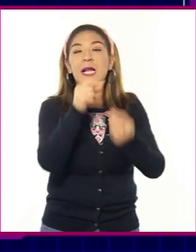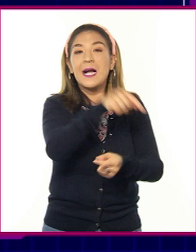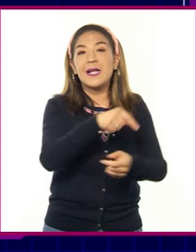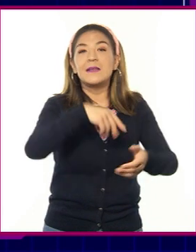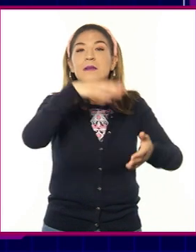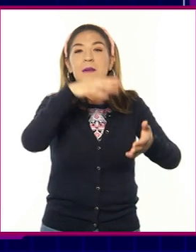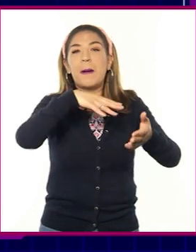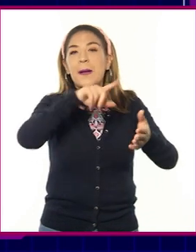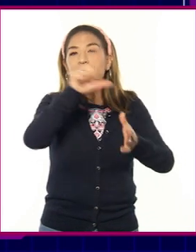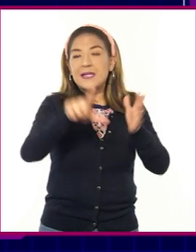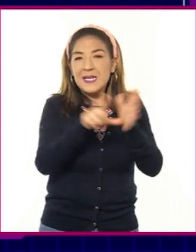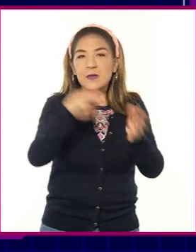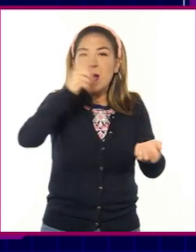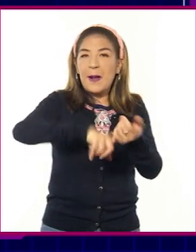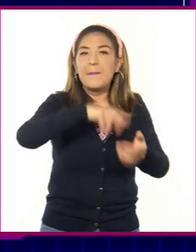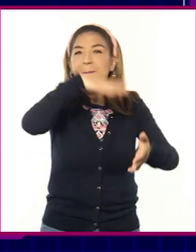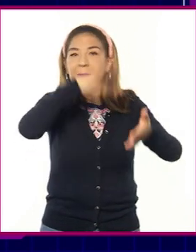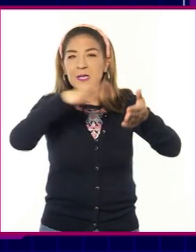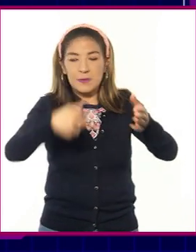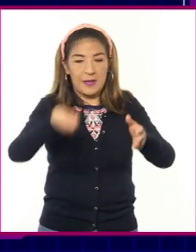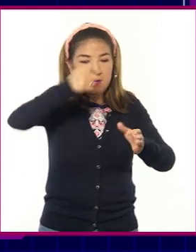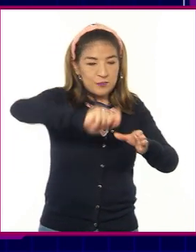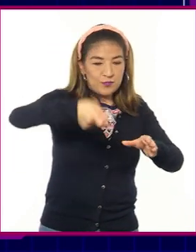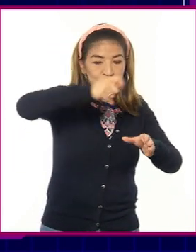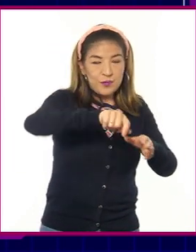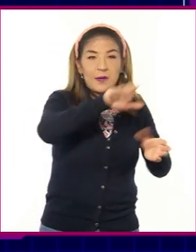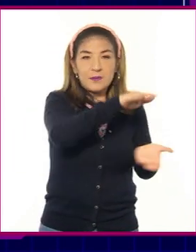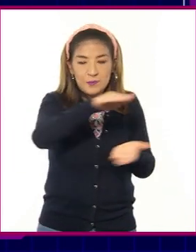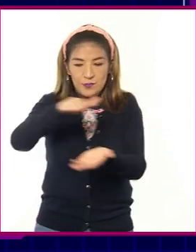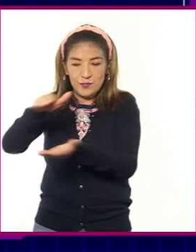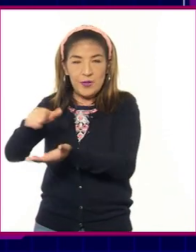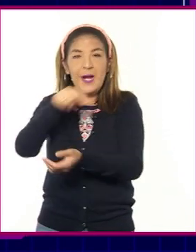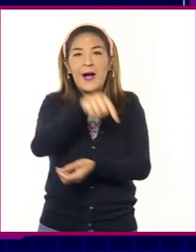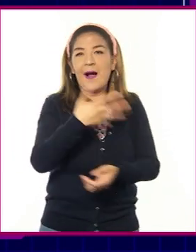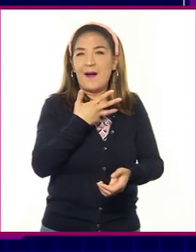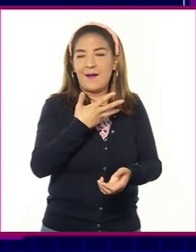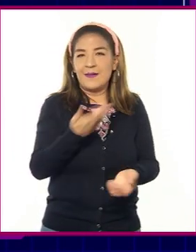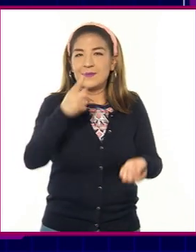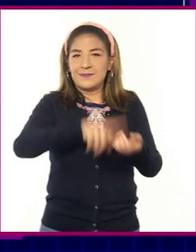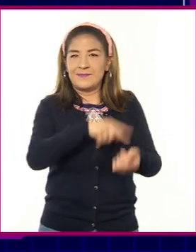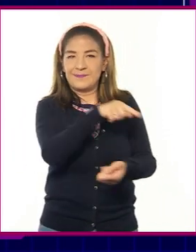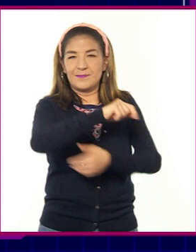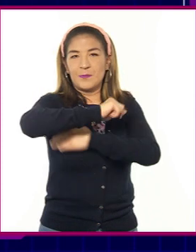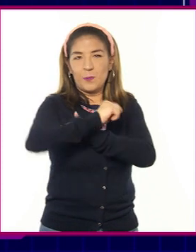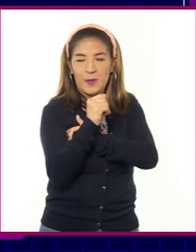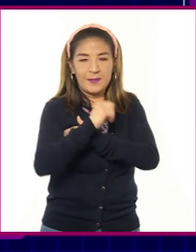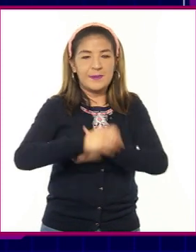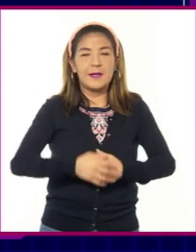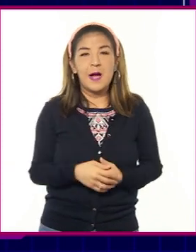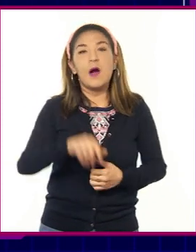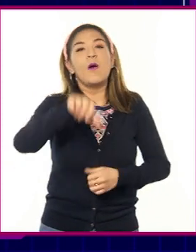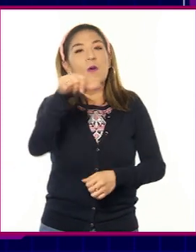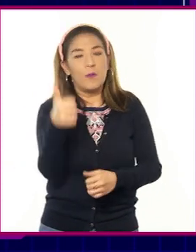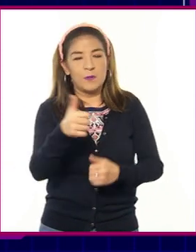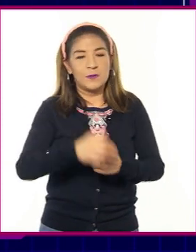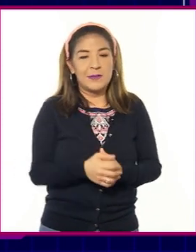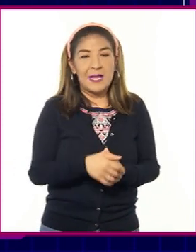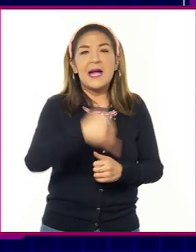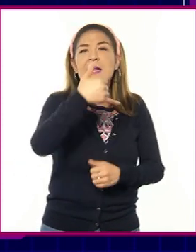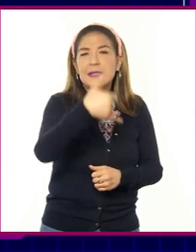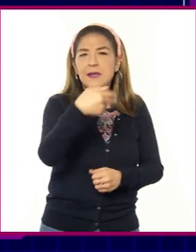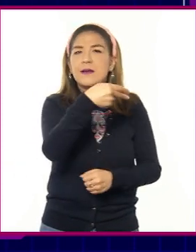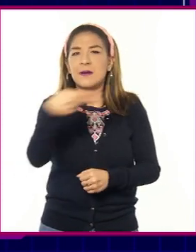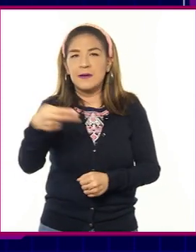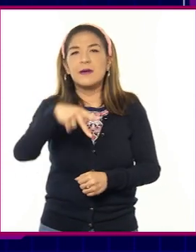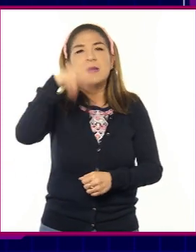se ha decidido colocar en envases de menor capacidad que en los que se encuentra. Por otro lado, también se sabe que Y